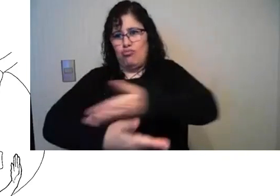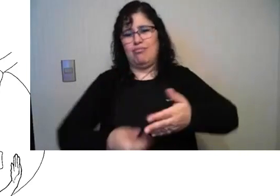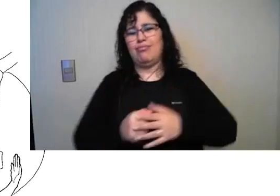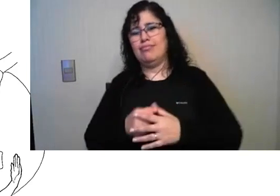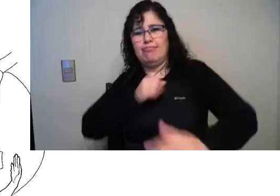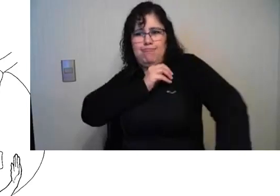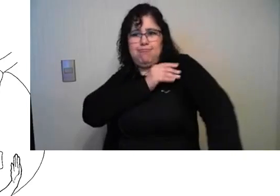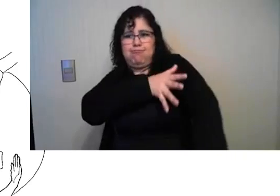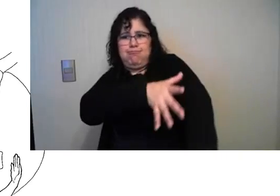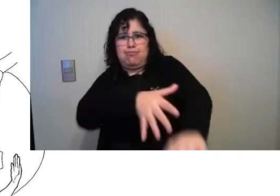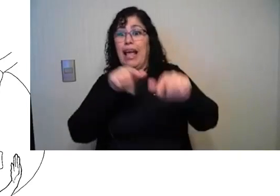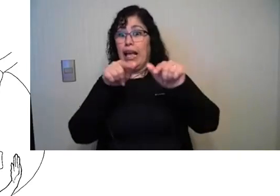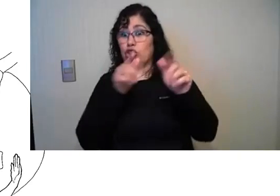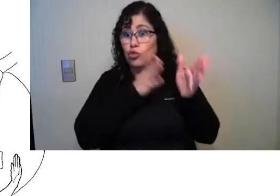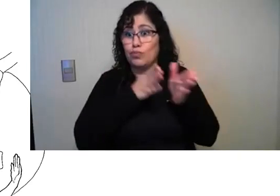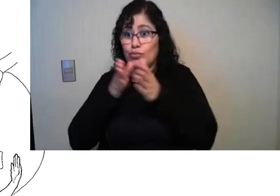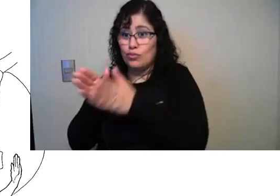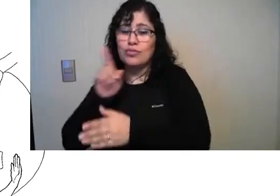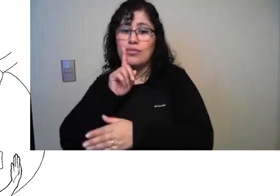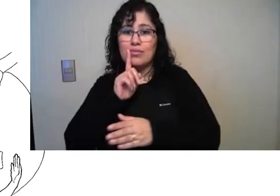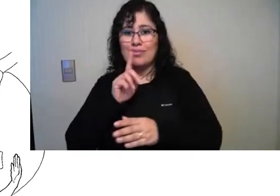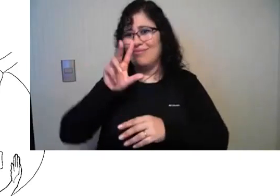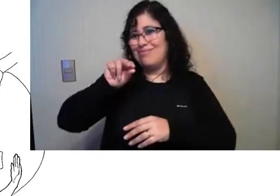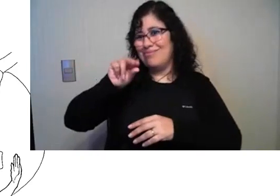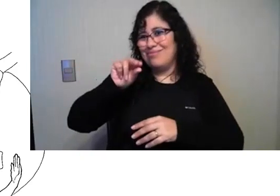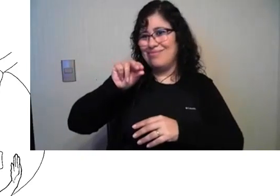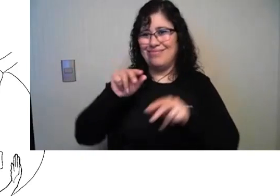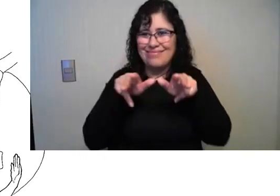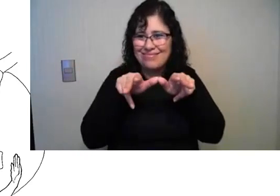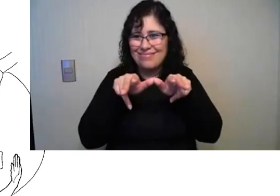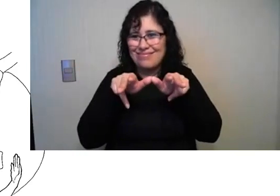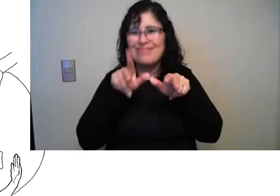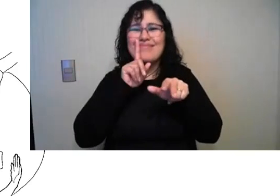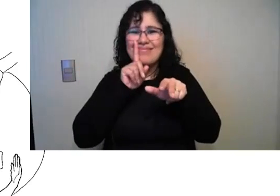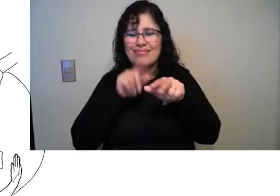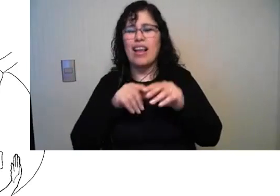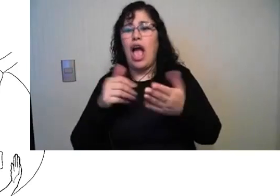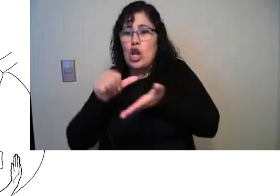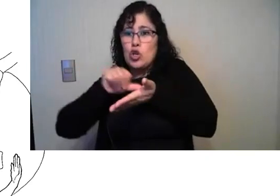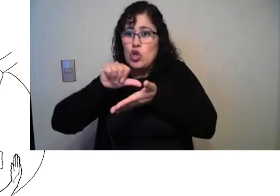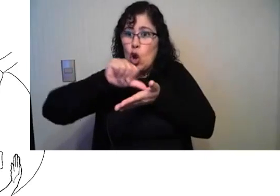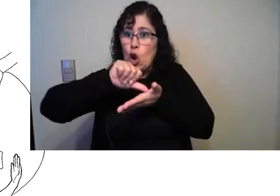Este es un tipo de organización que tiene la sustancia gris. Es decir, los núcleos más mediales,